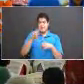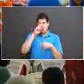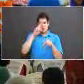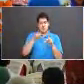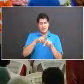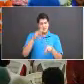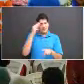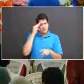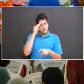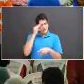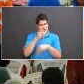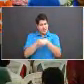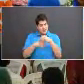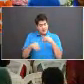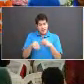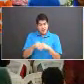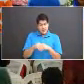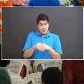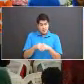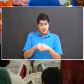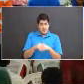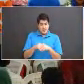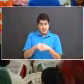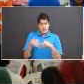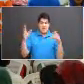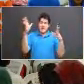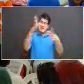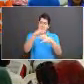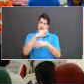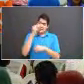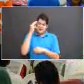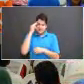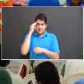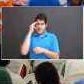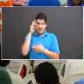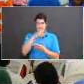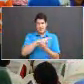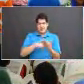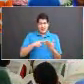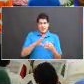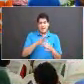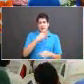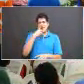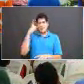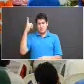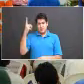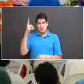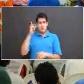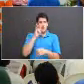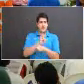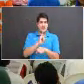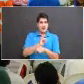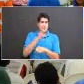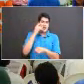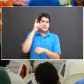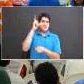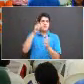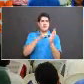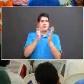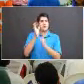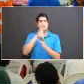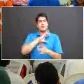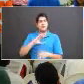mentalidad y vengan a obtener una mentalidad del reino de Dios, de la iglesia del Señor